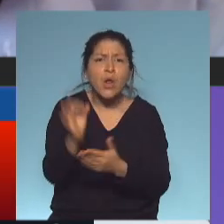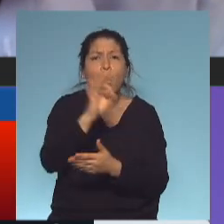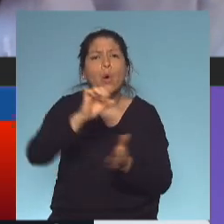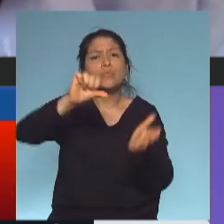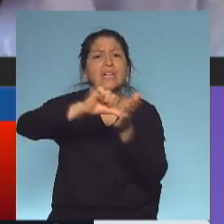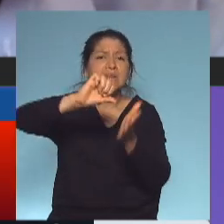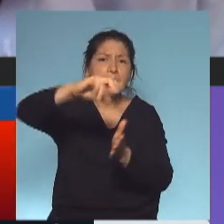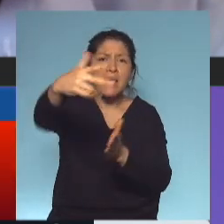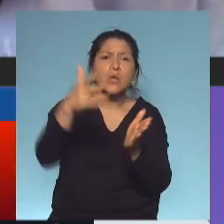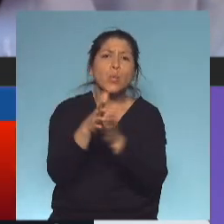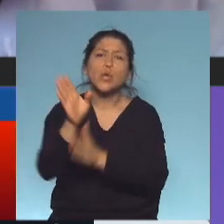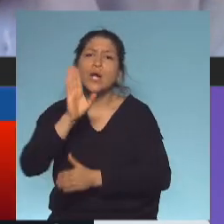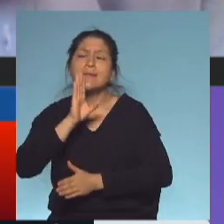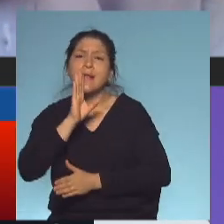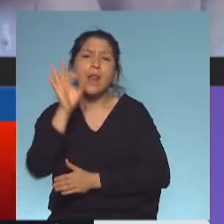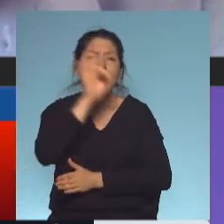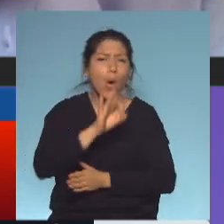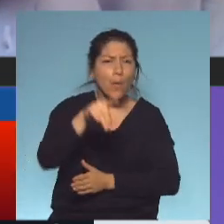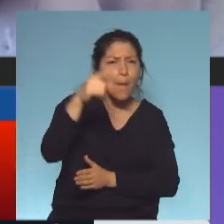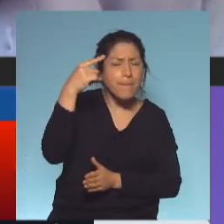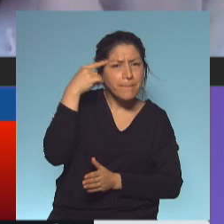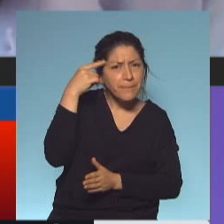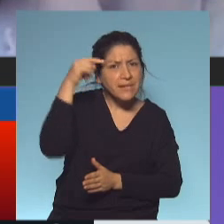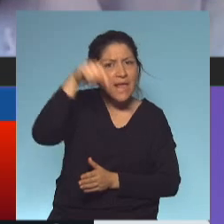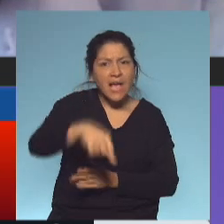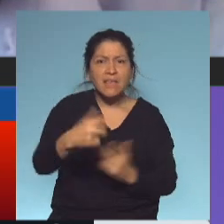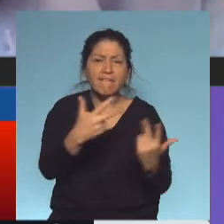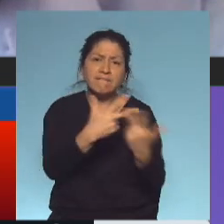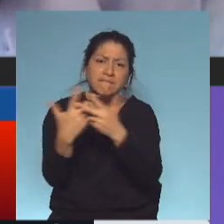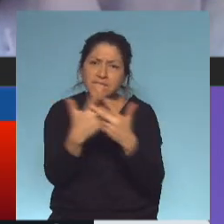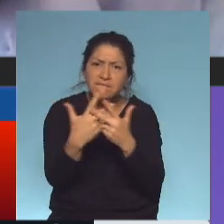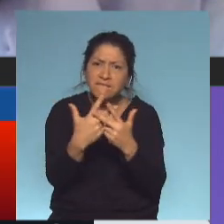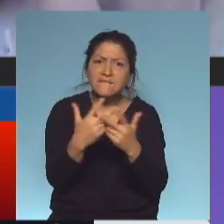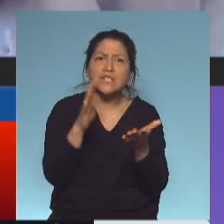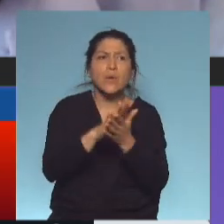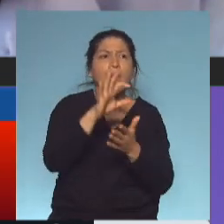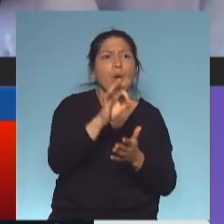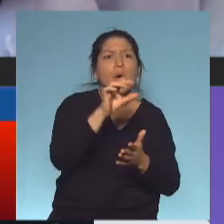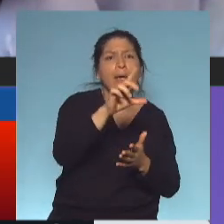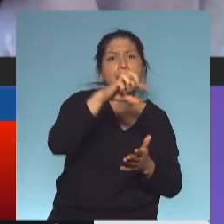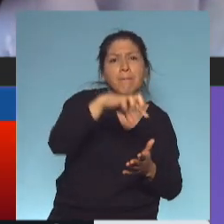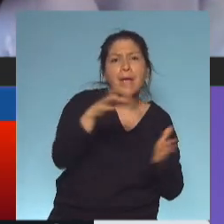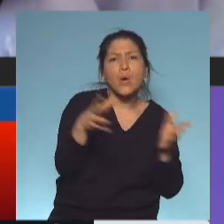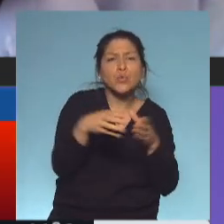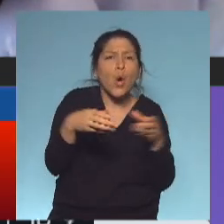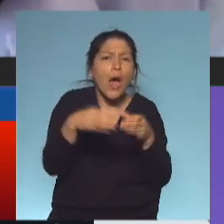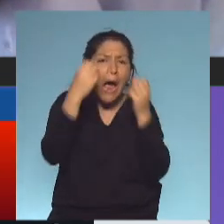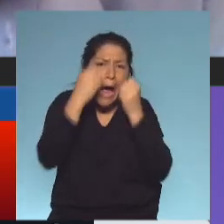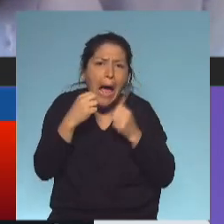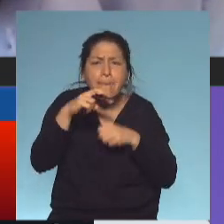con Israel? ¿O en ese caso deberán debatir con cada uno, con la OLP por un lado, con Hamas por el otro? ¿Cómo es la